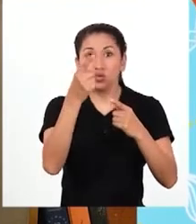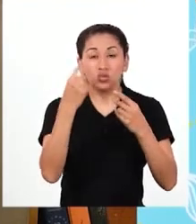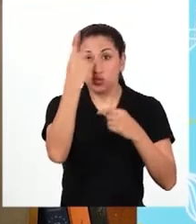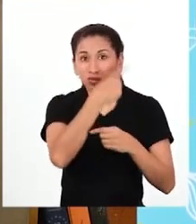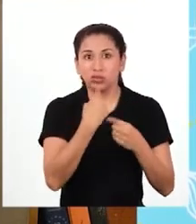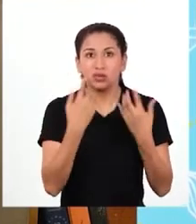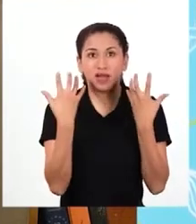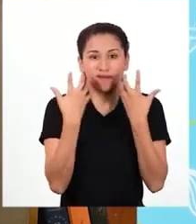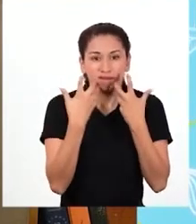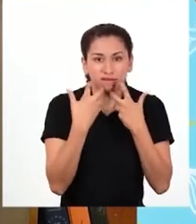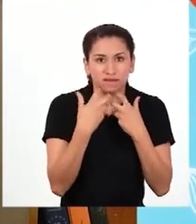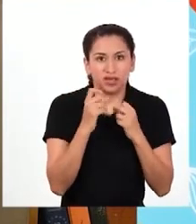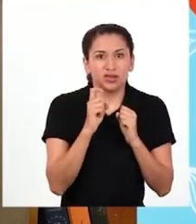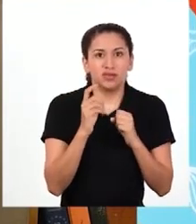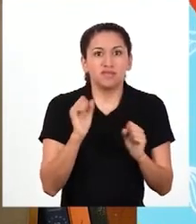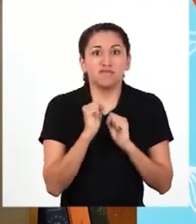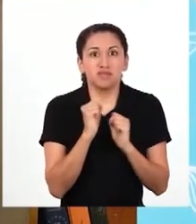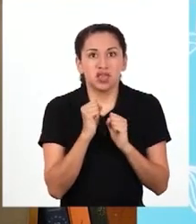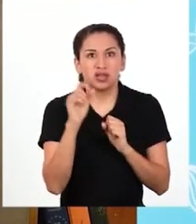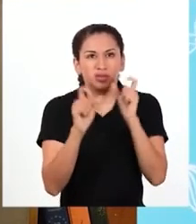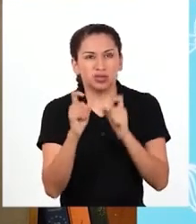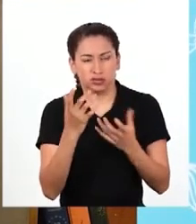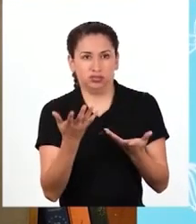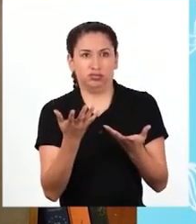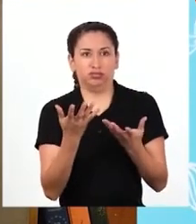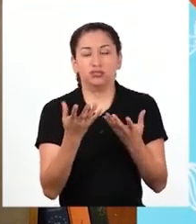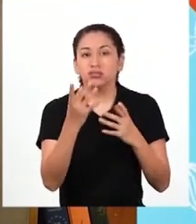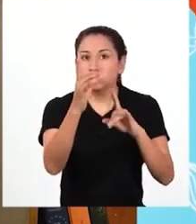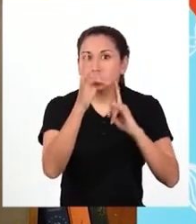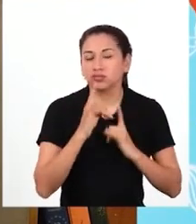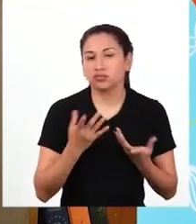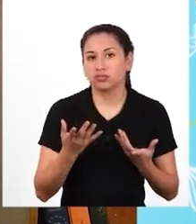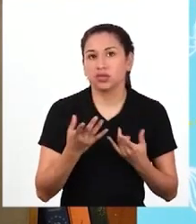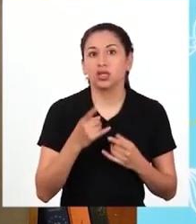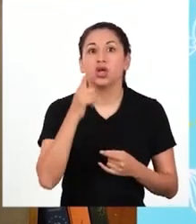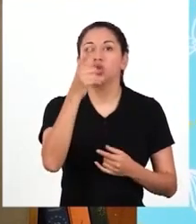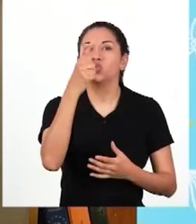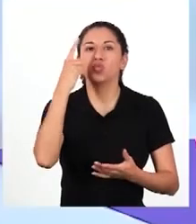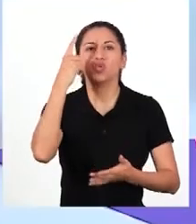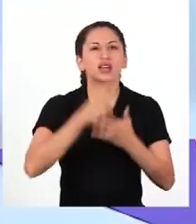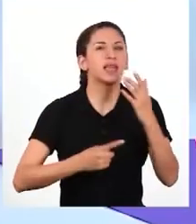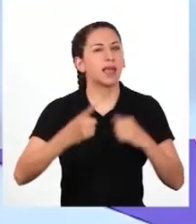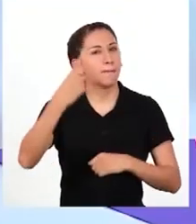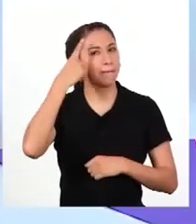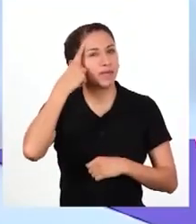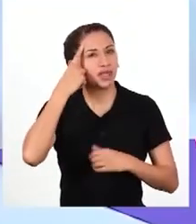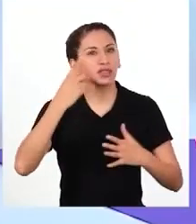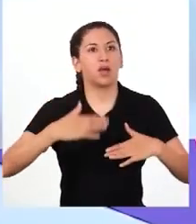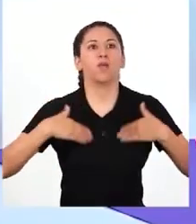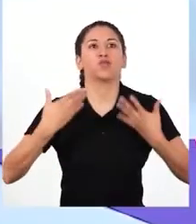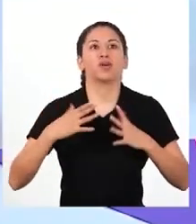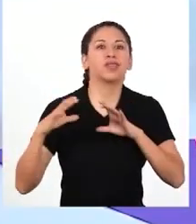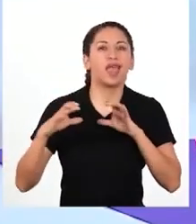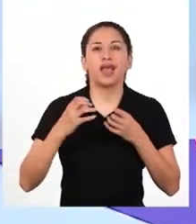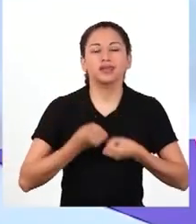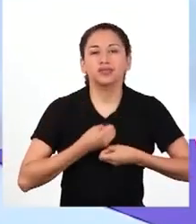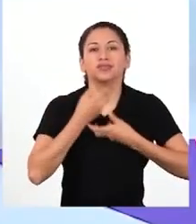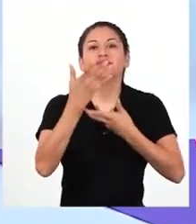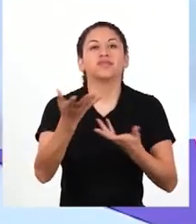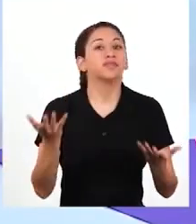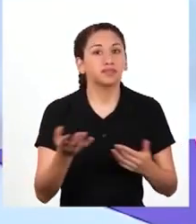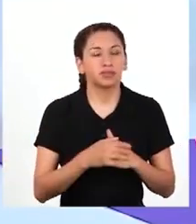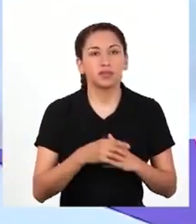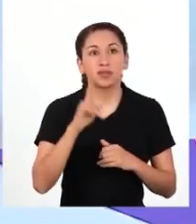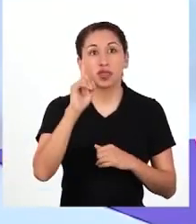inseguridad. ¿Qué gestos o acciones consideran que pueden transmitir esto? Considero que los movimientos